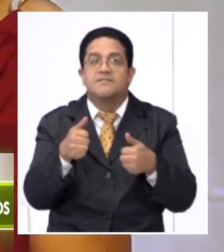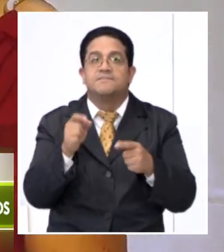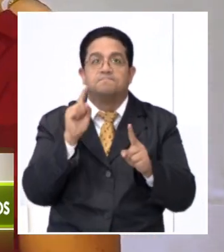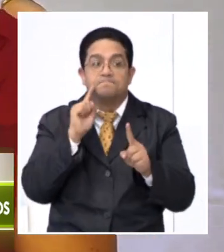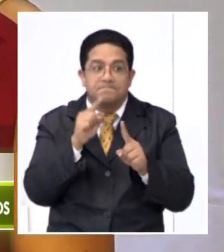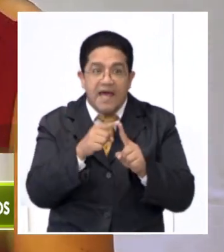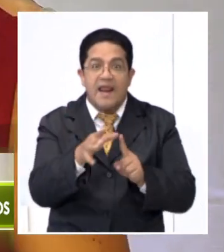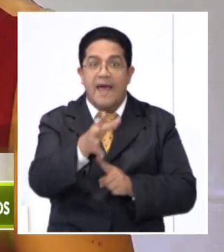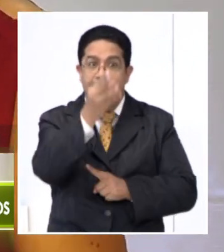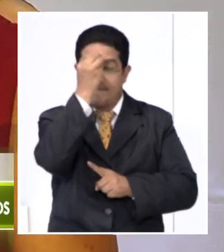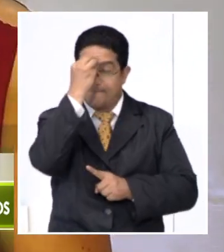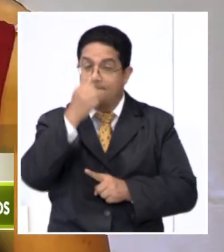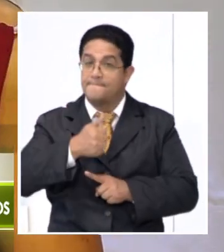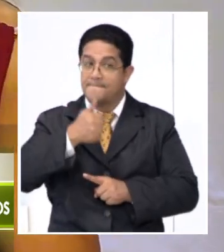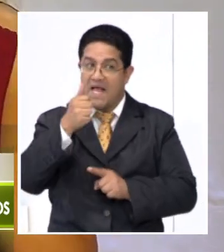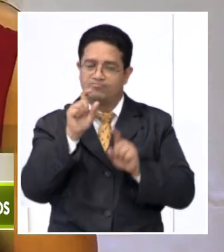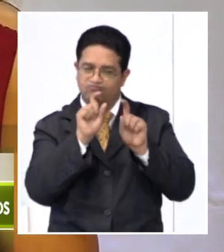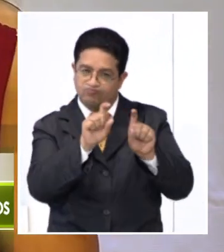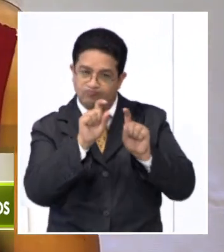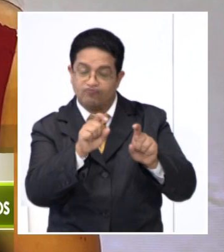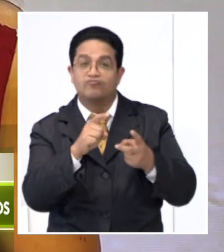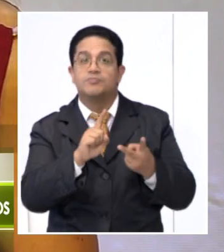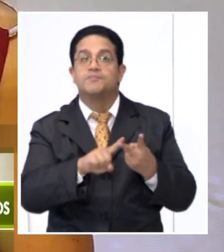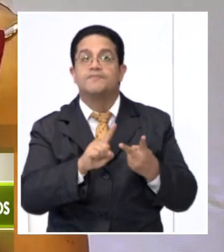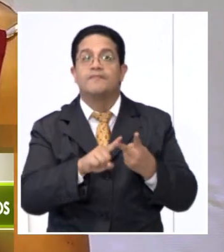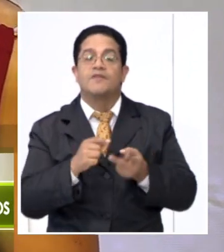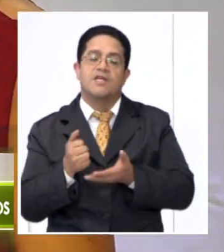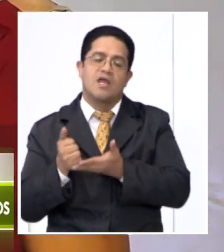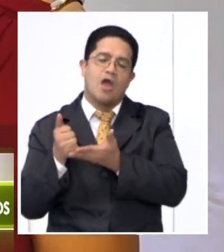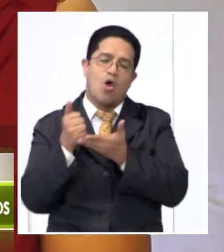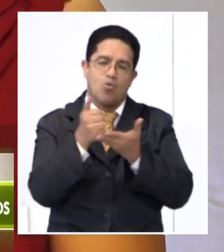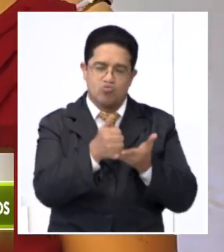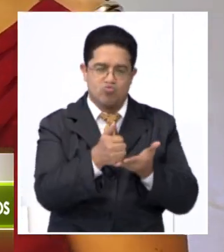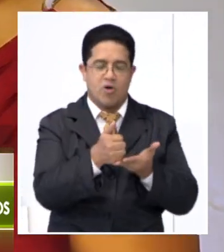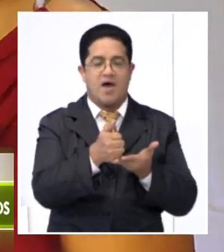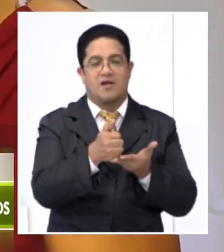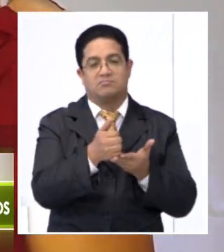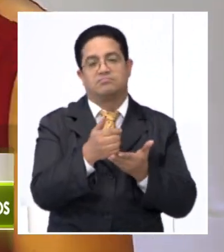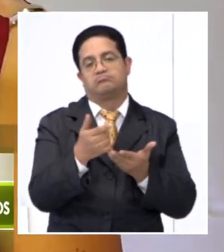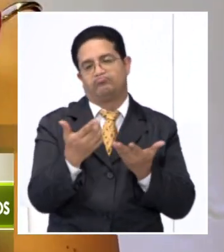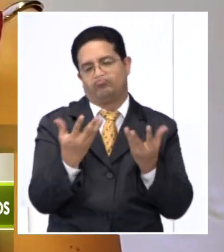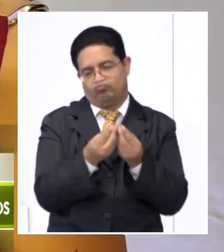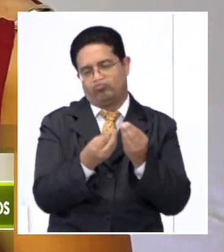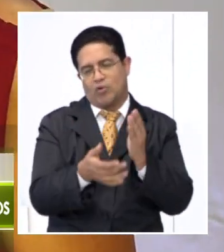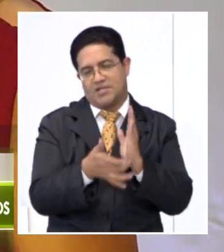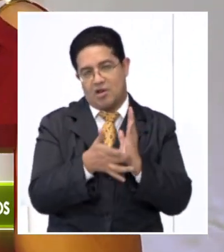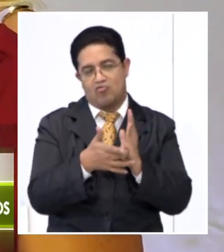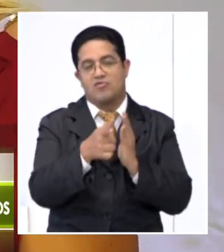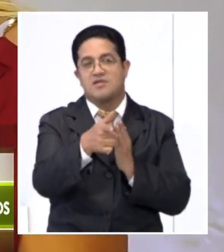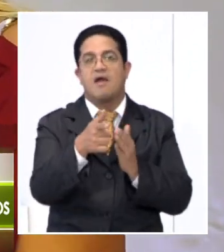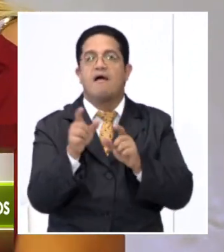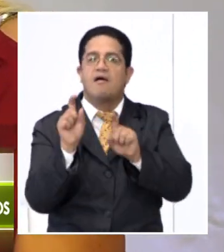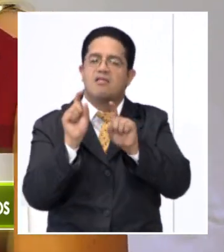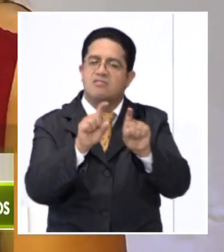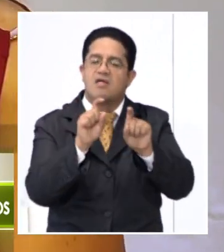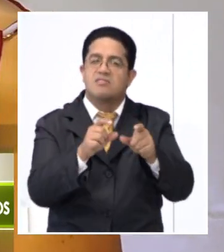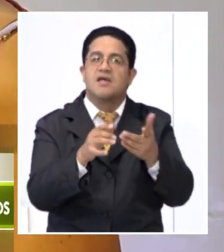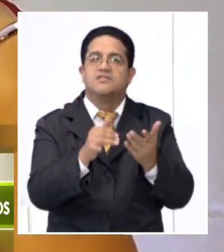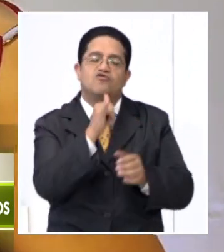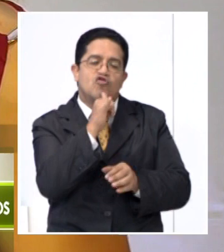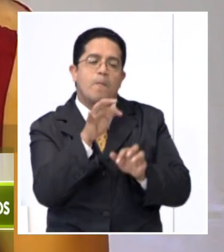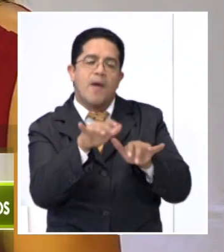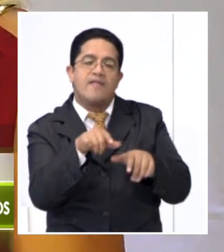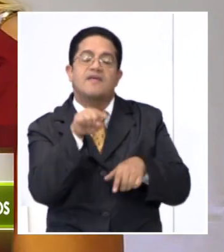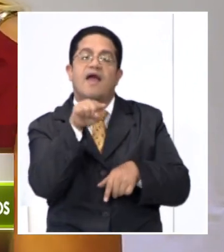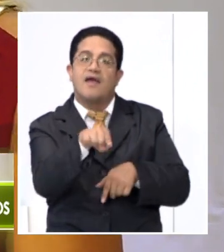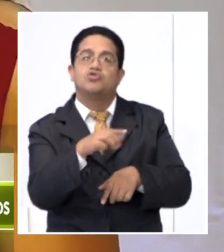pueda aprender mucho más y darles con la compañía de tecnología, darles unas bases o unas herramientas tecnológicas de informática que les